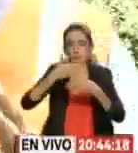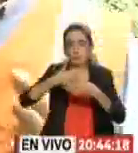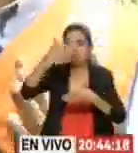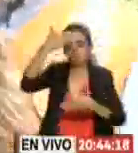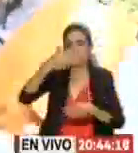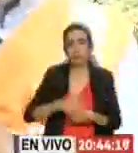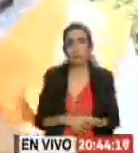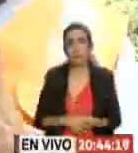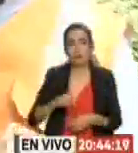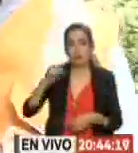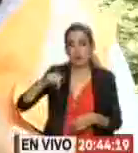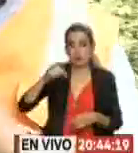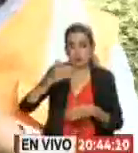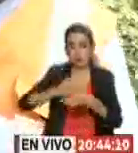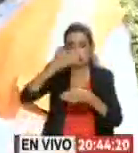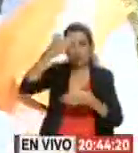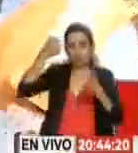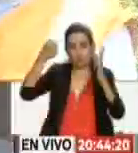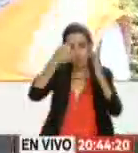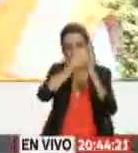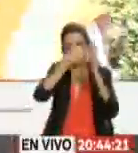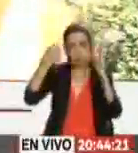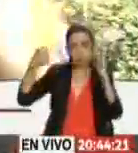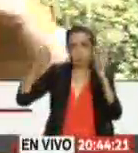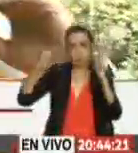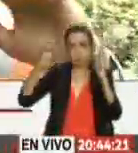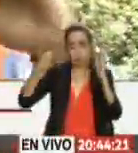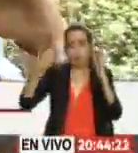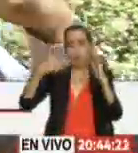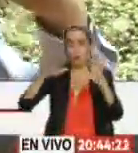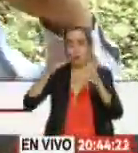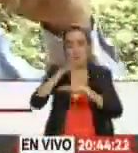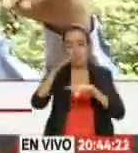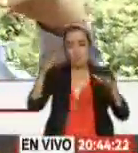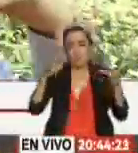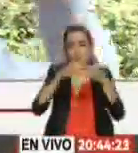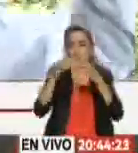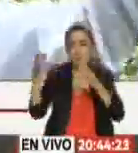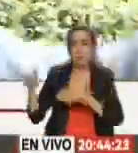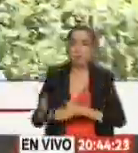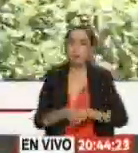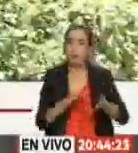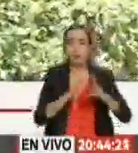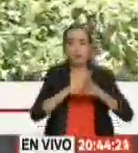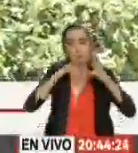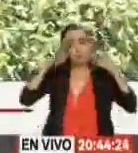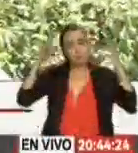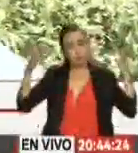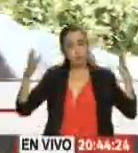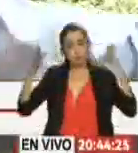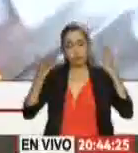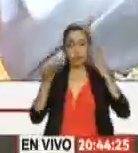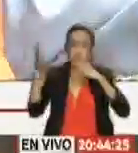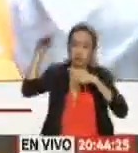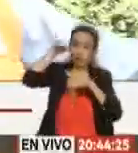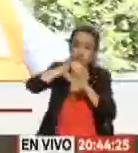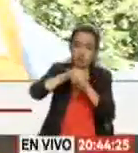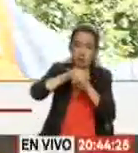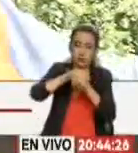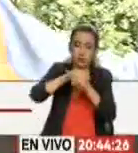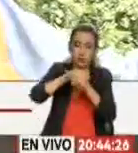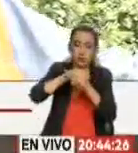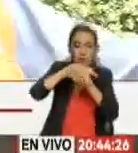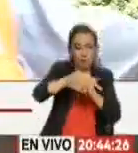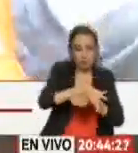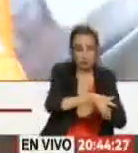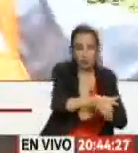Esta estructura ya recibió el impacto, una parte se quedó ahí, pero como el evento fue tan grande, saltó y continuó.